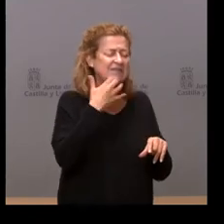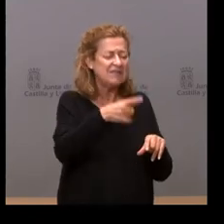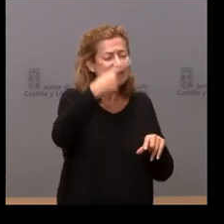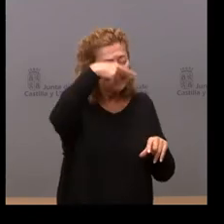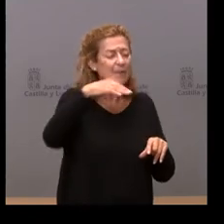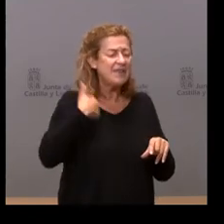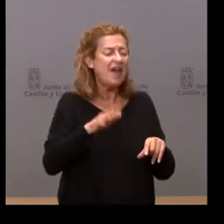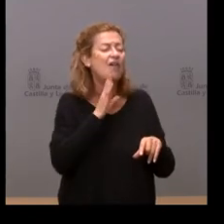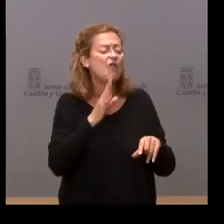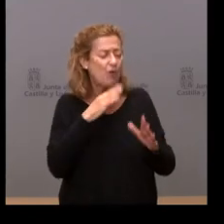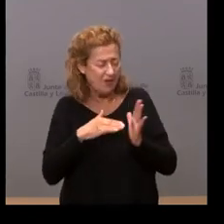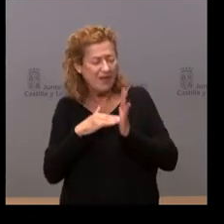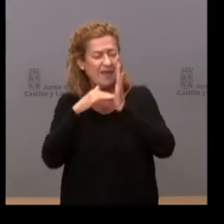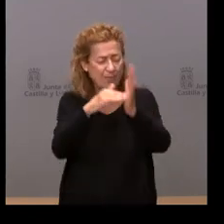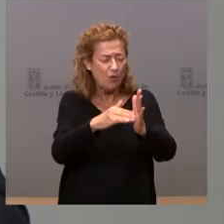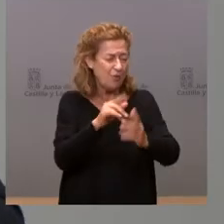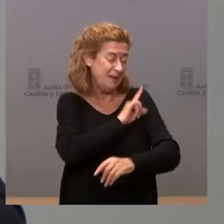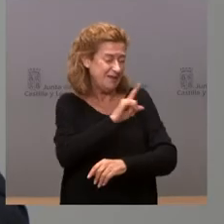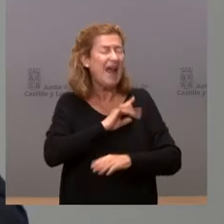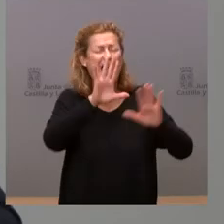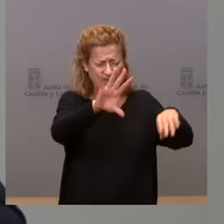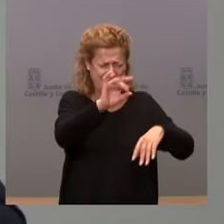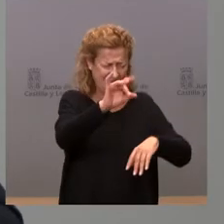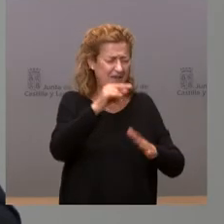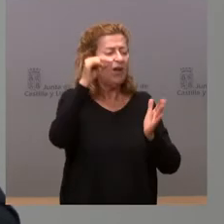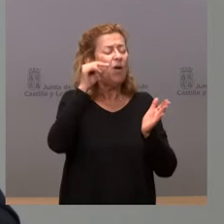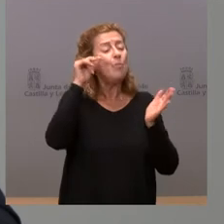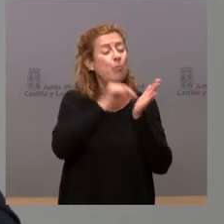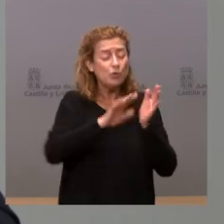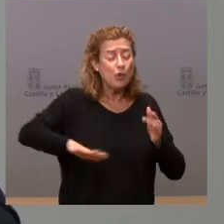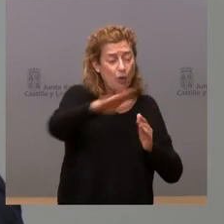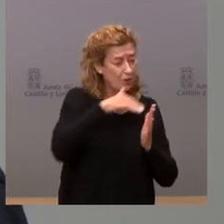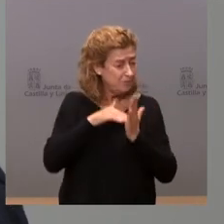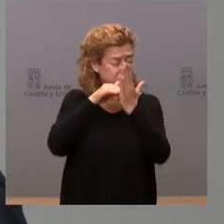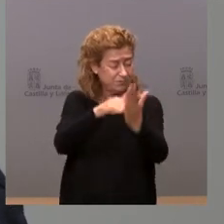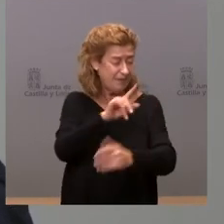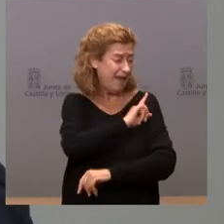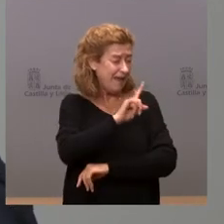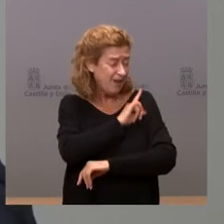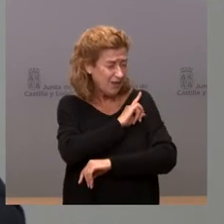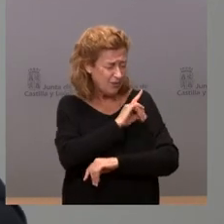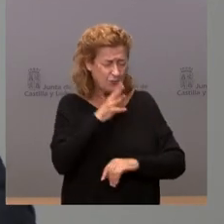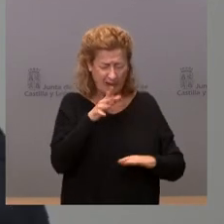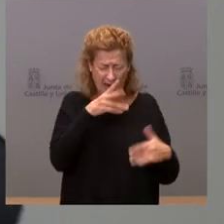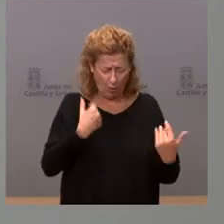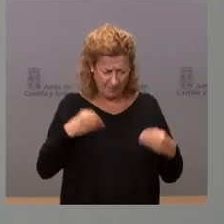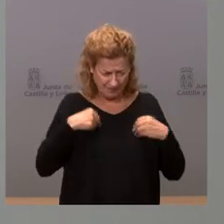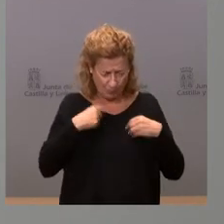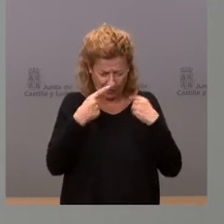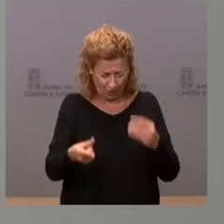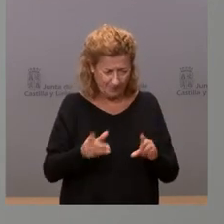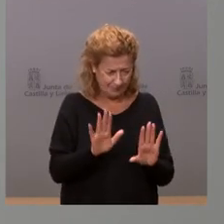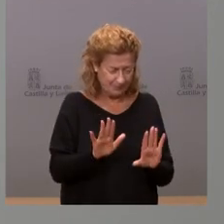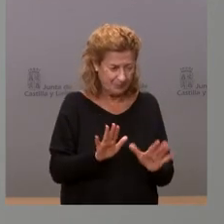se va analizar esos tres móviles los puntos de vacunación del ejército ahora mismo y se lo digo más